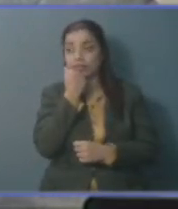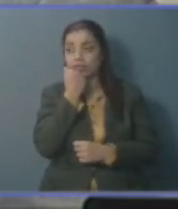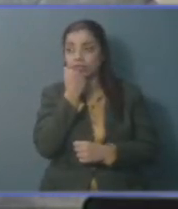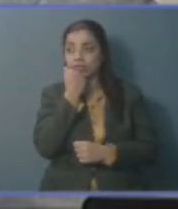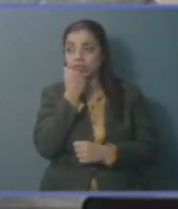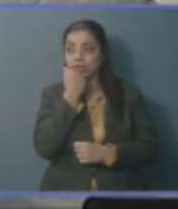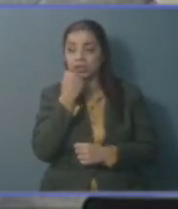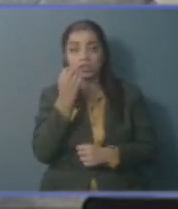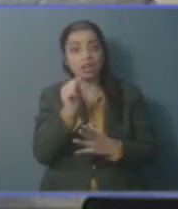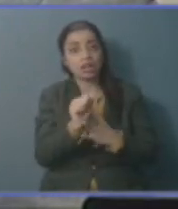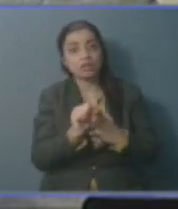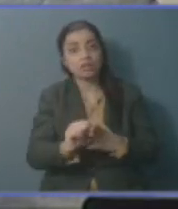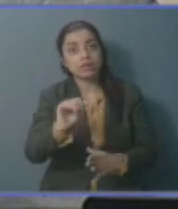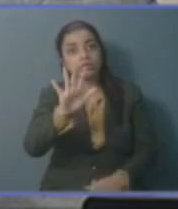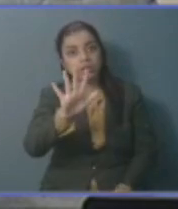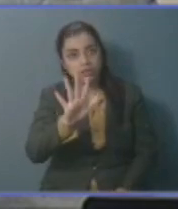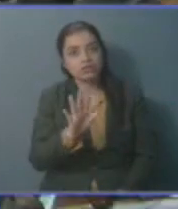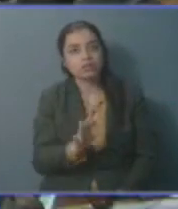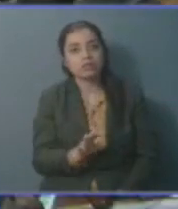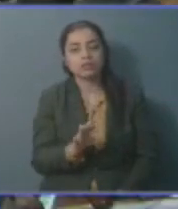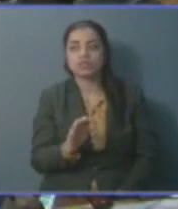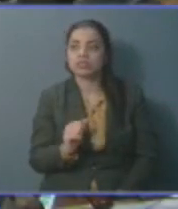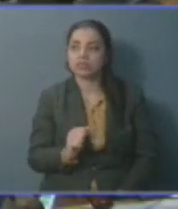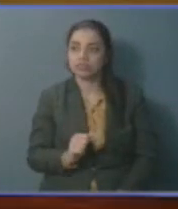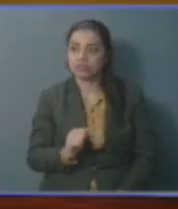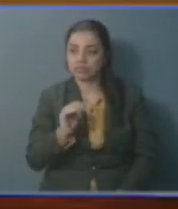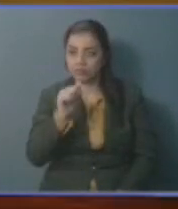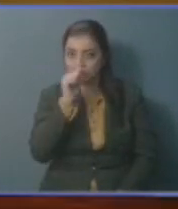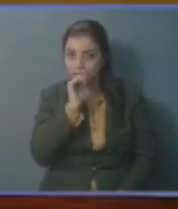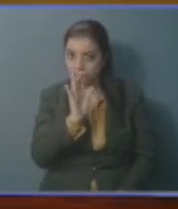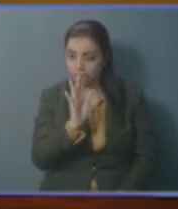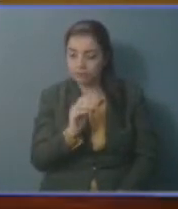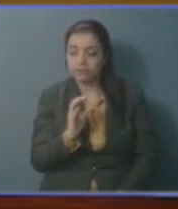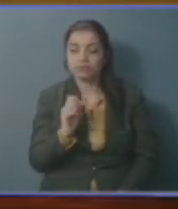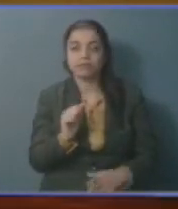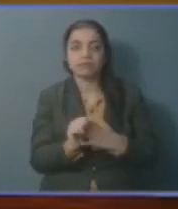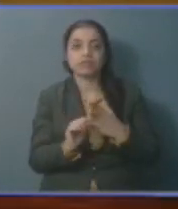todavía al 5, rector, todavía no hemos llegado al 5.